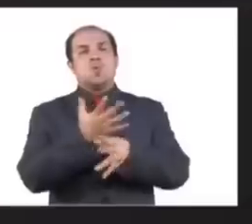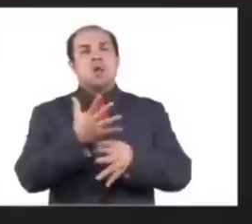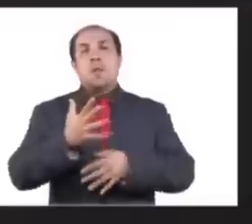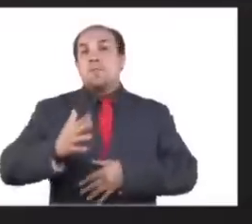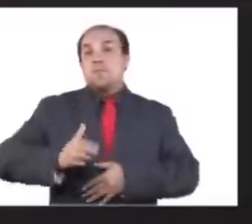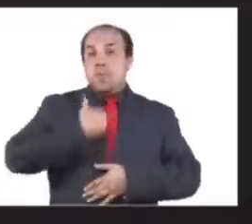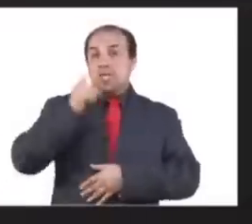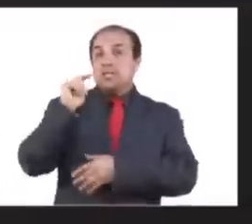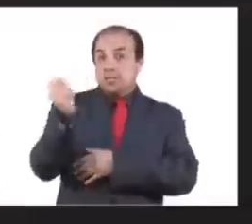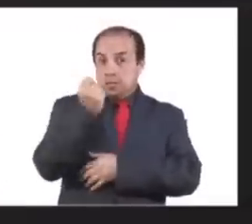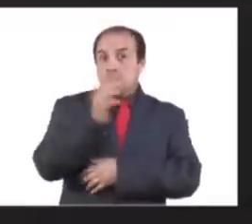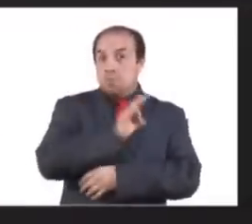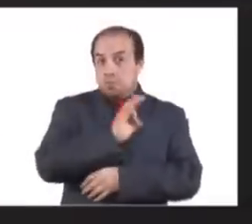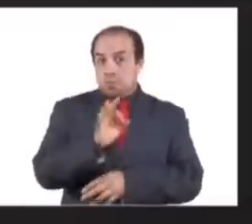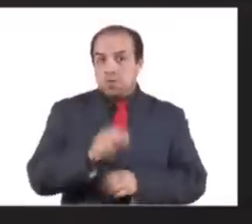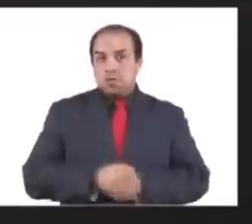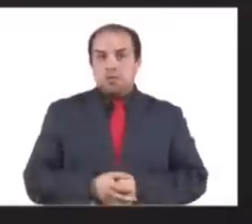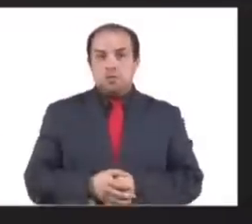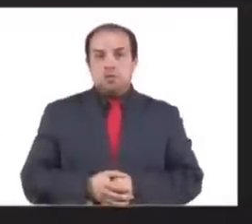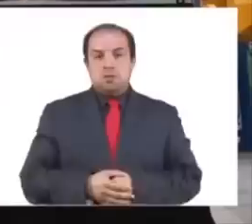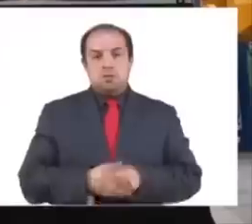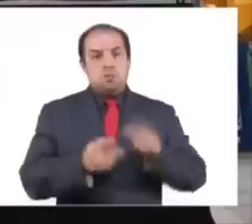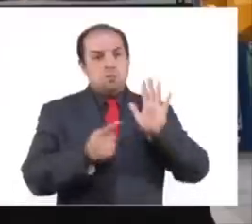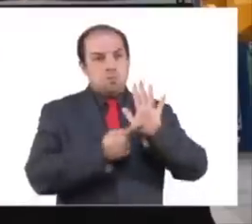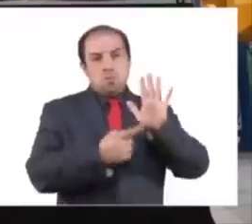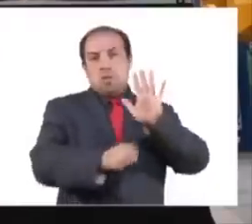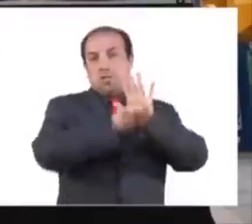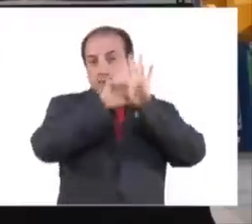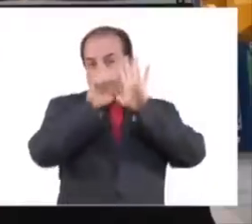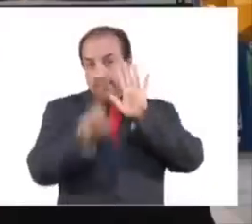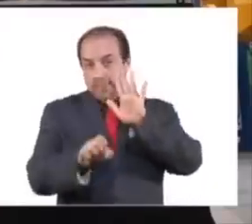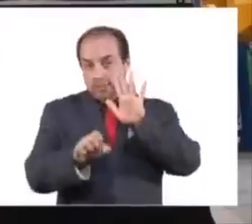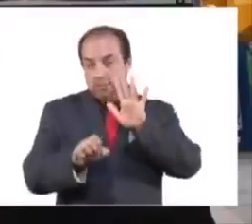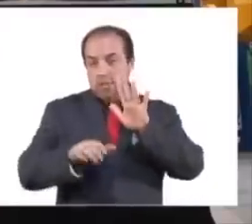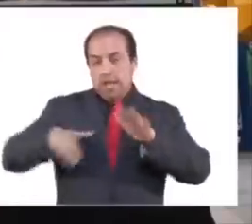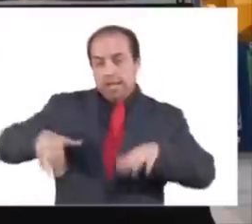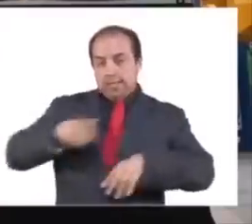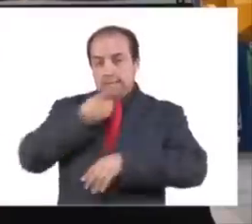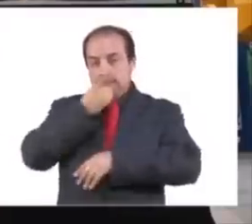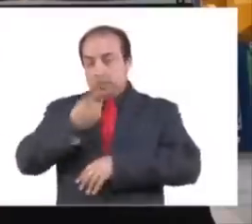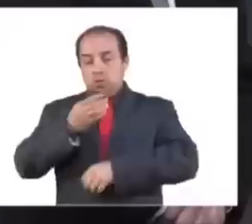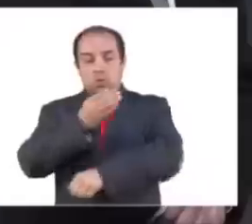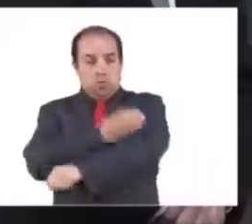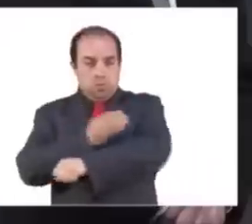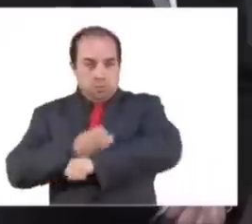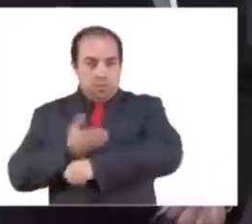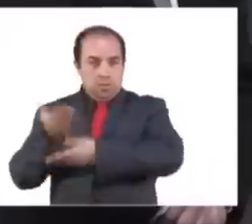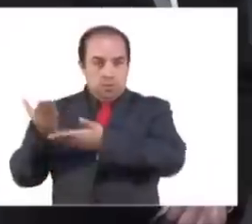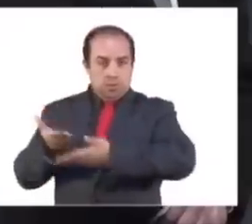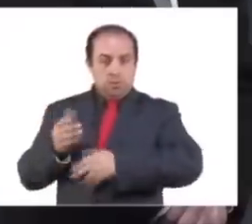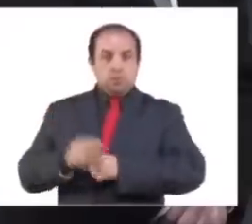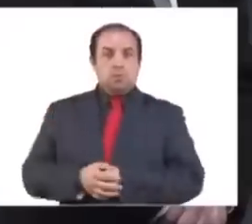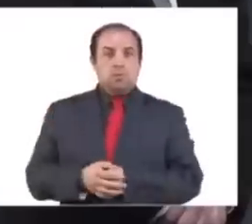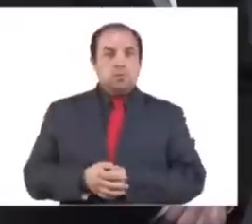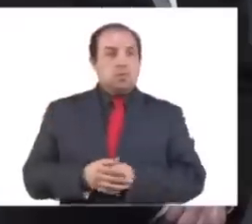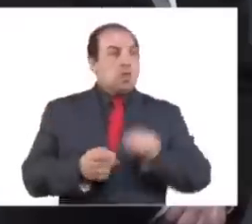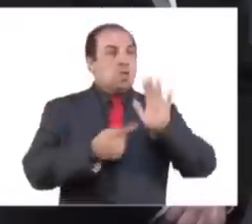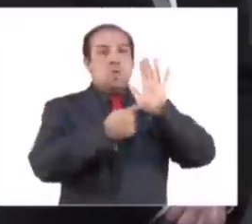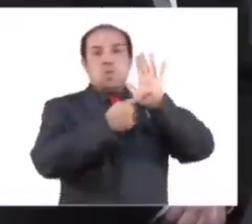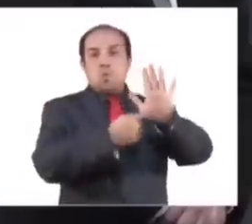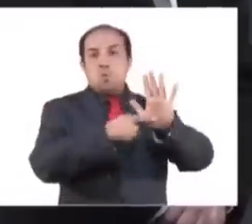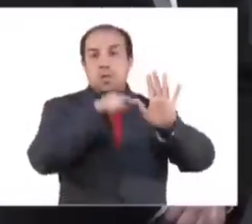tecnología. Ejemplar, como lo han platicado mis colegas, un ejemplar